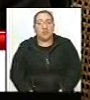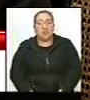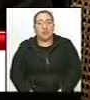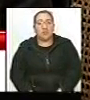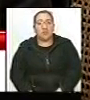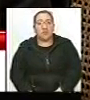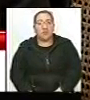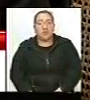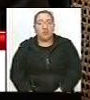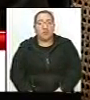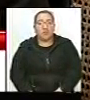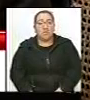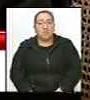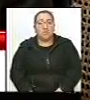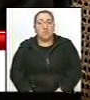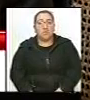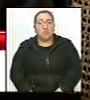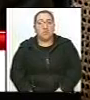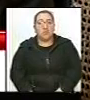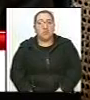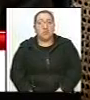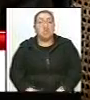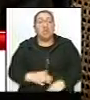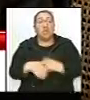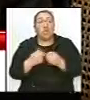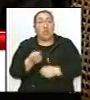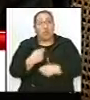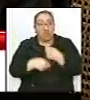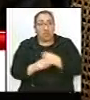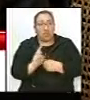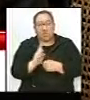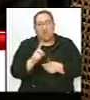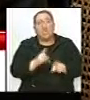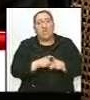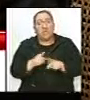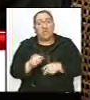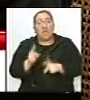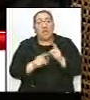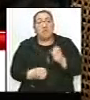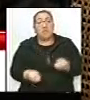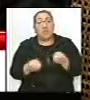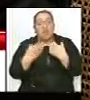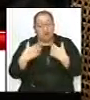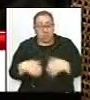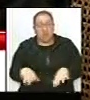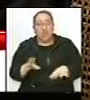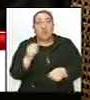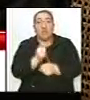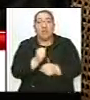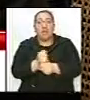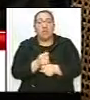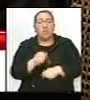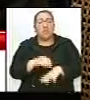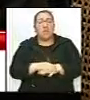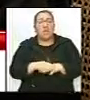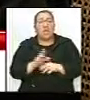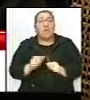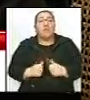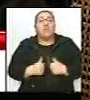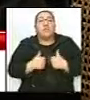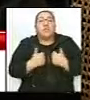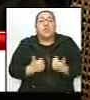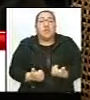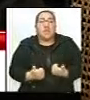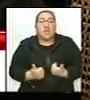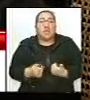No tanto de repente para lo que es la exportación, sino lo que alguien dijo ya, para la subsistencia,